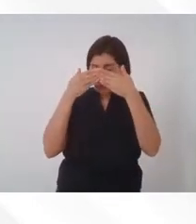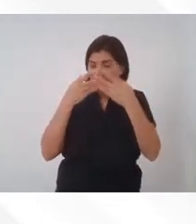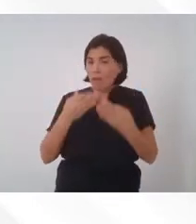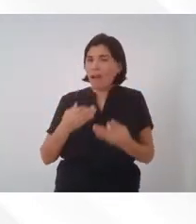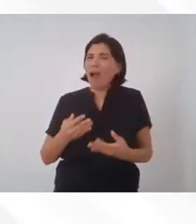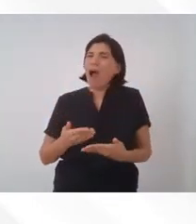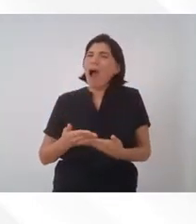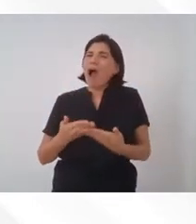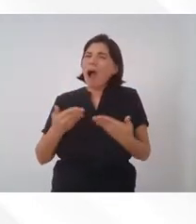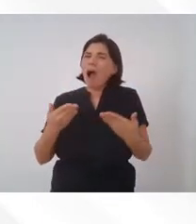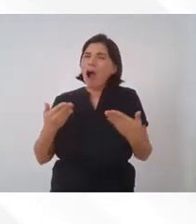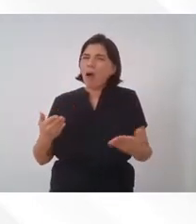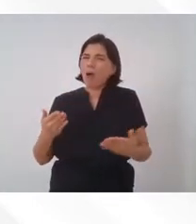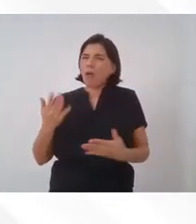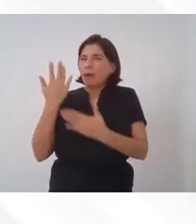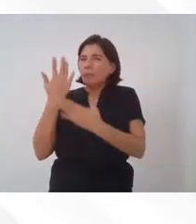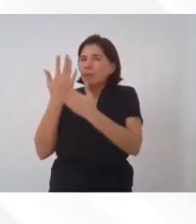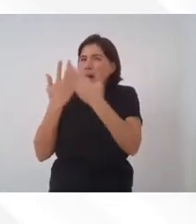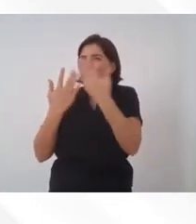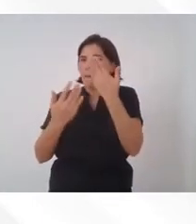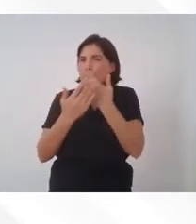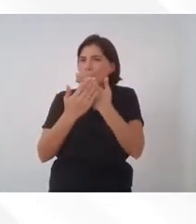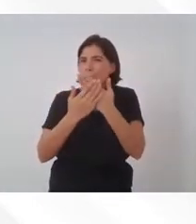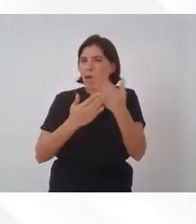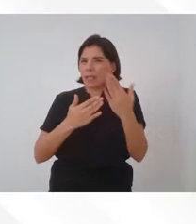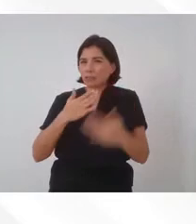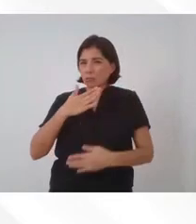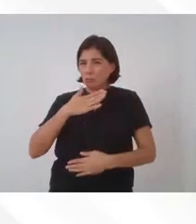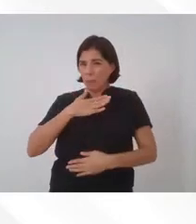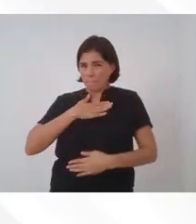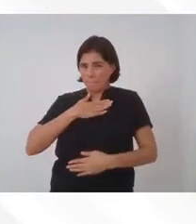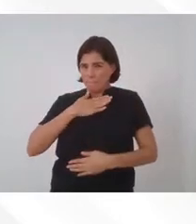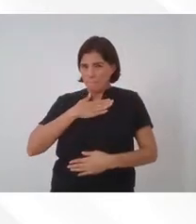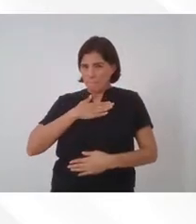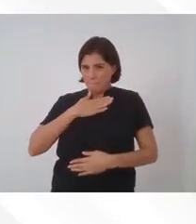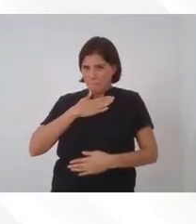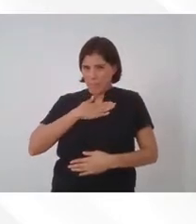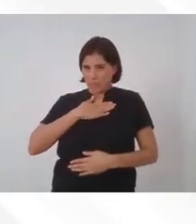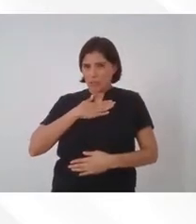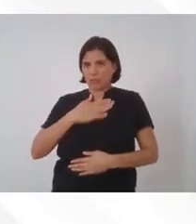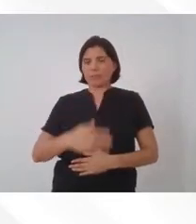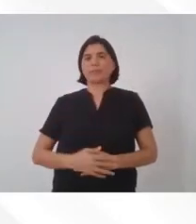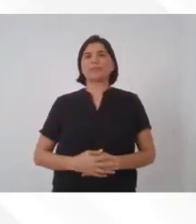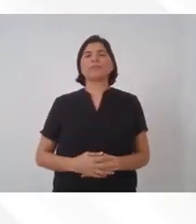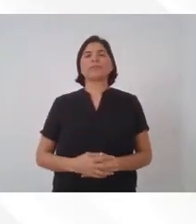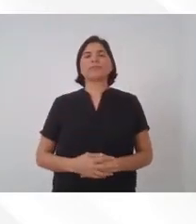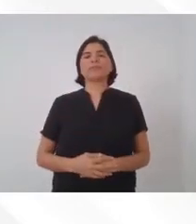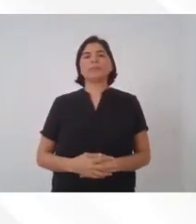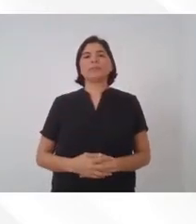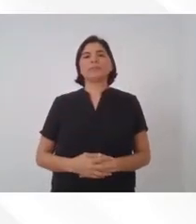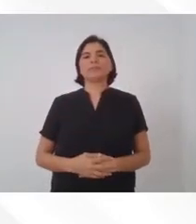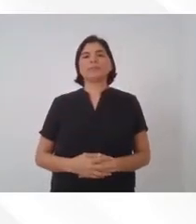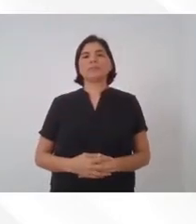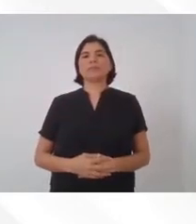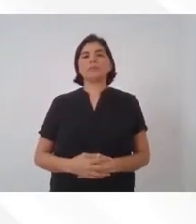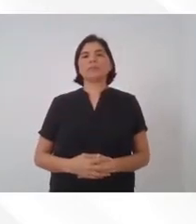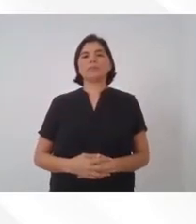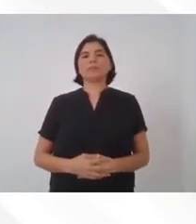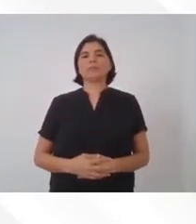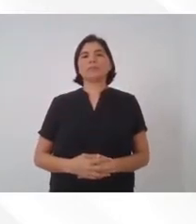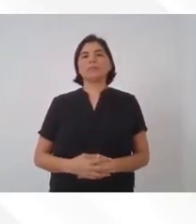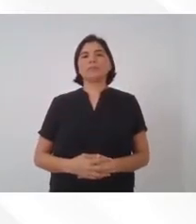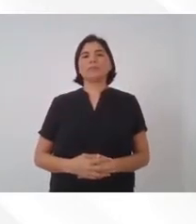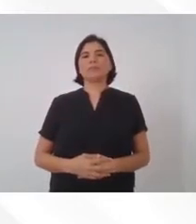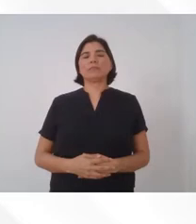pecho. Y ahora traten de acompasar su respiración con los latidos de su